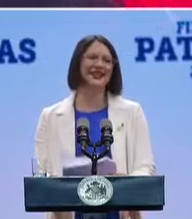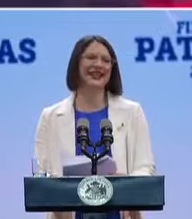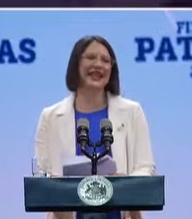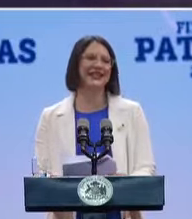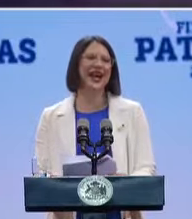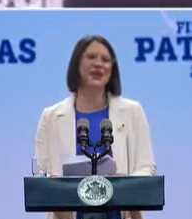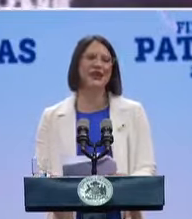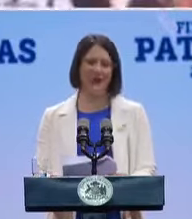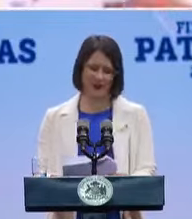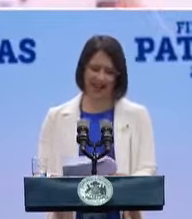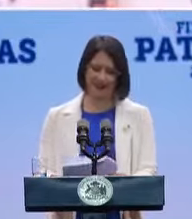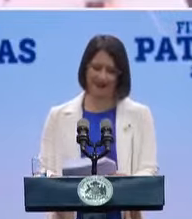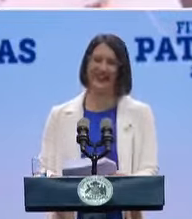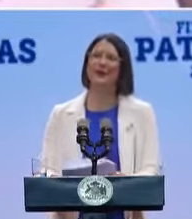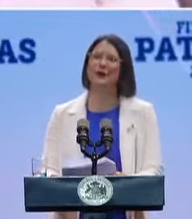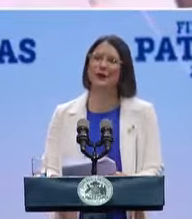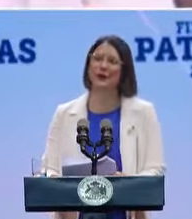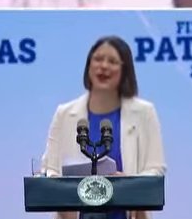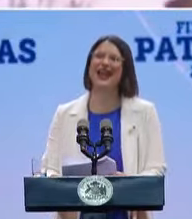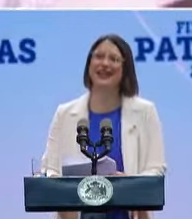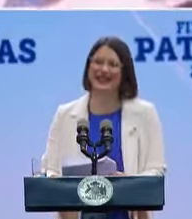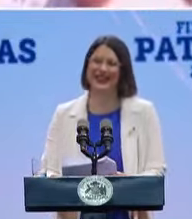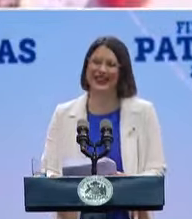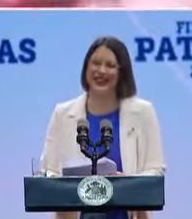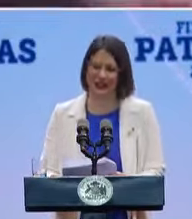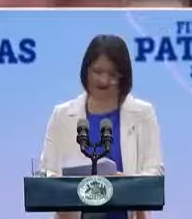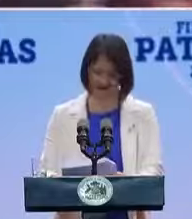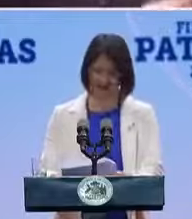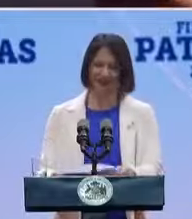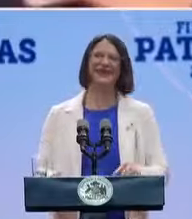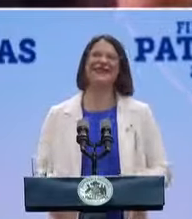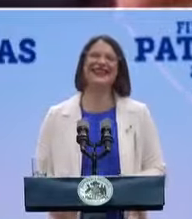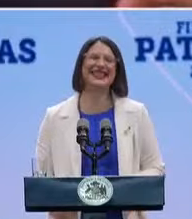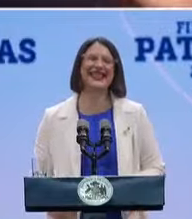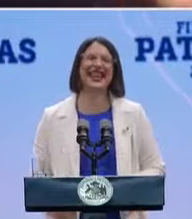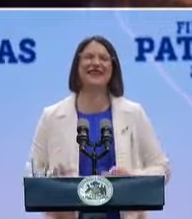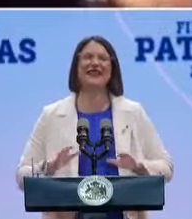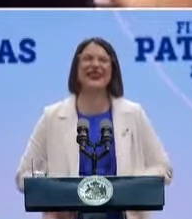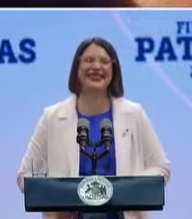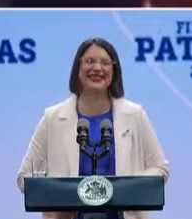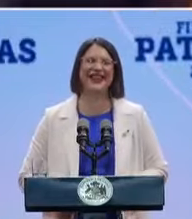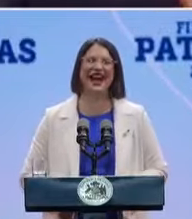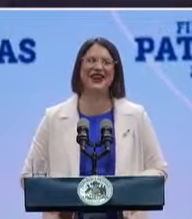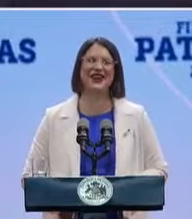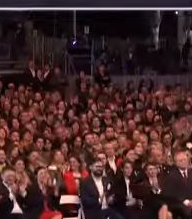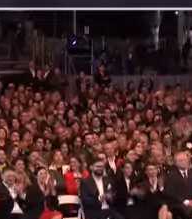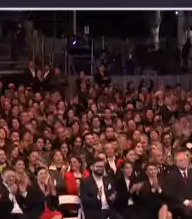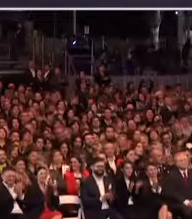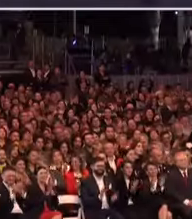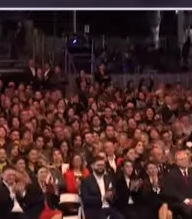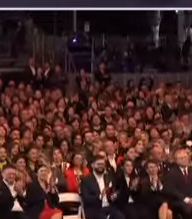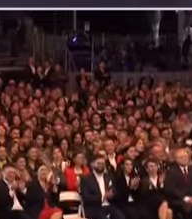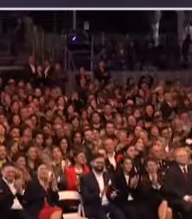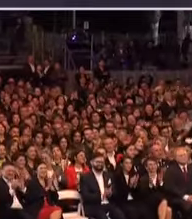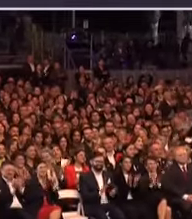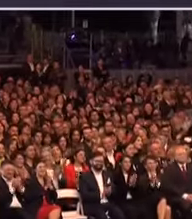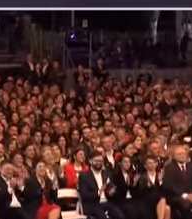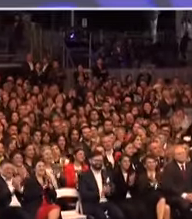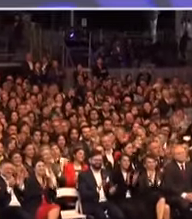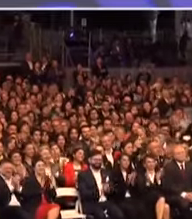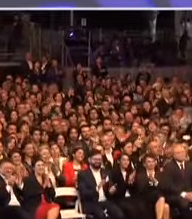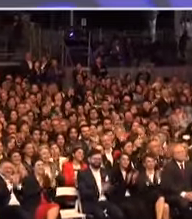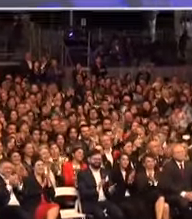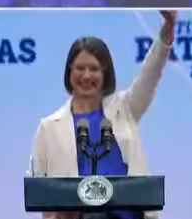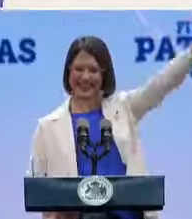de asesinato contra Donald Trump, aumentando las alarmas mientras el exmandatario se encarga de elevar su tono de cara a las